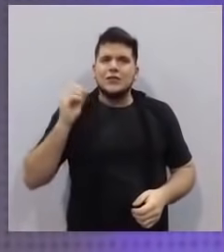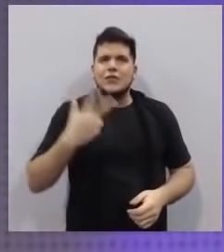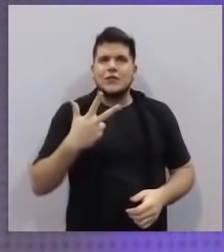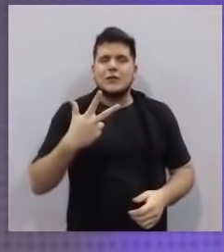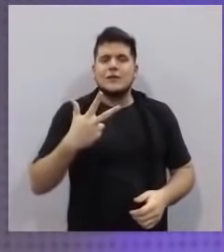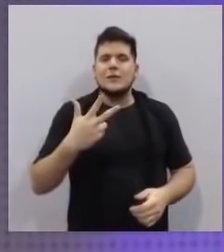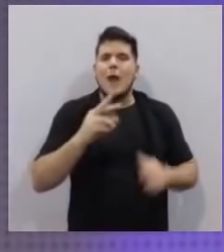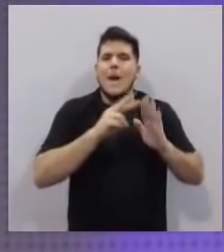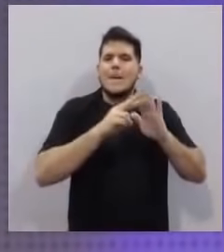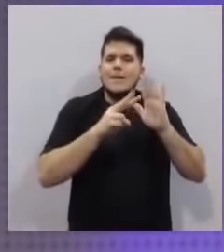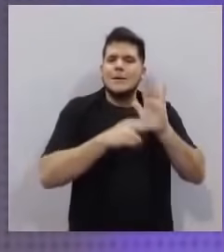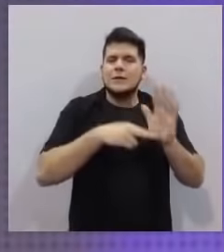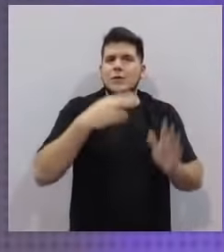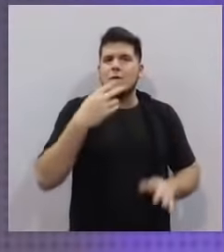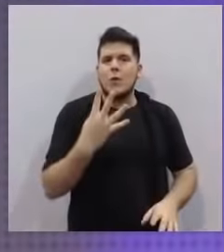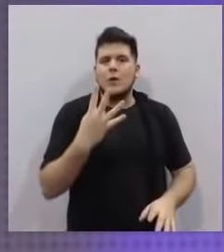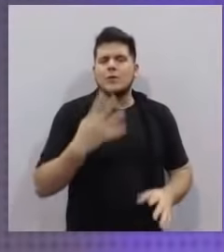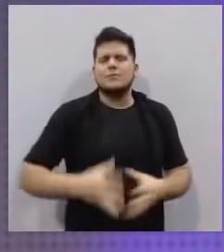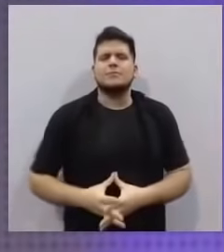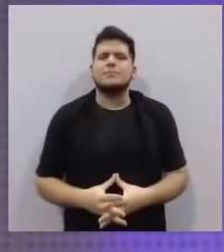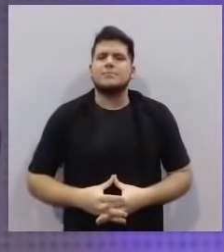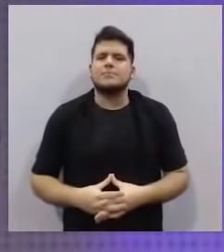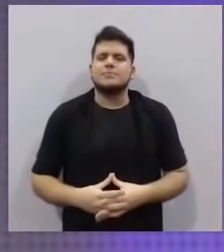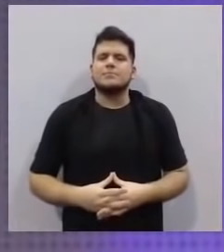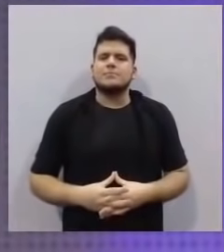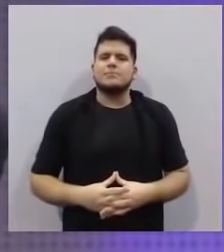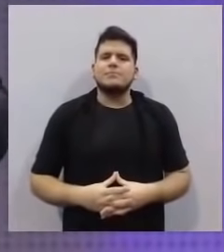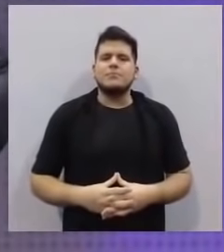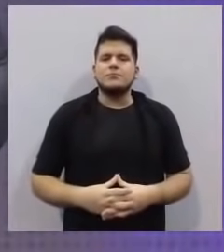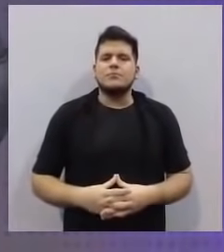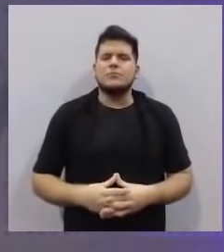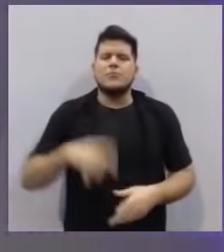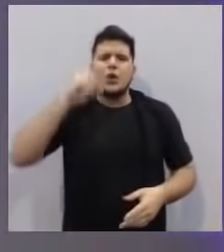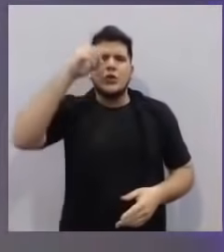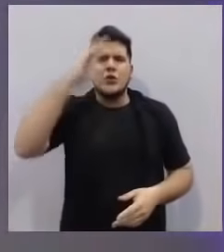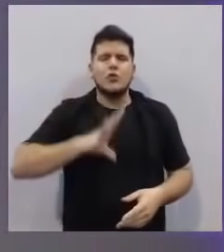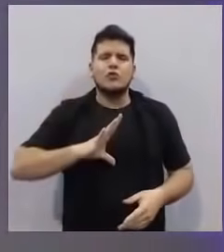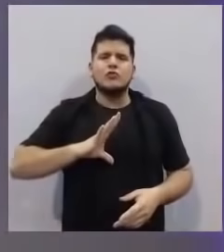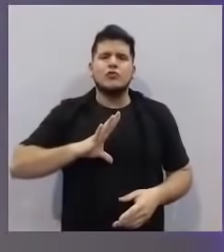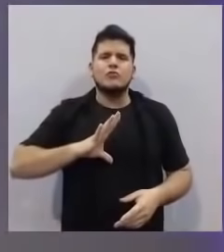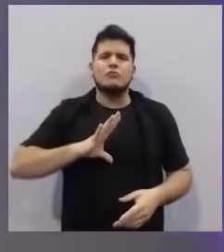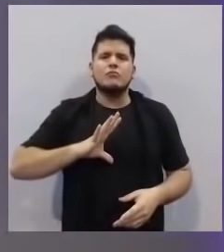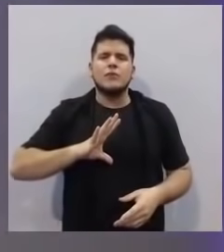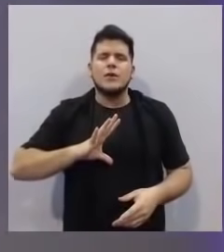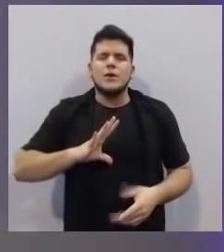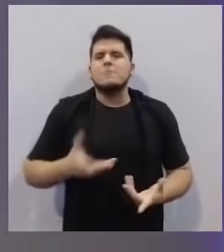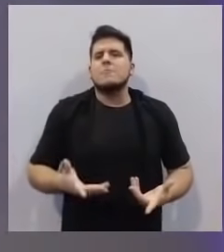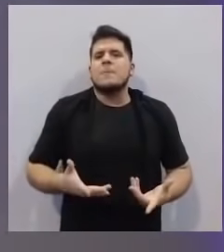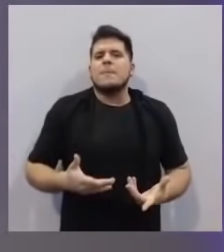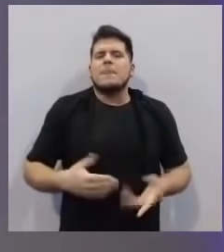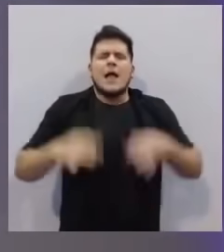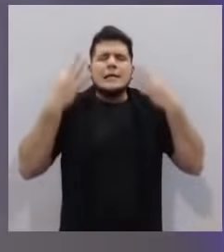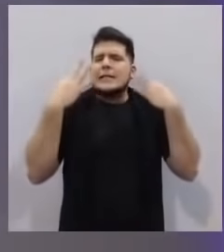que rescata del hoyo tu vida de hoy te saco el señor te acuerdas donde estarías si él